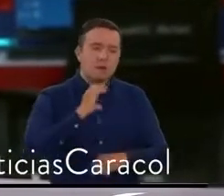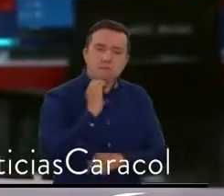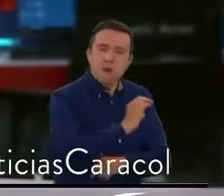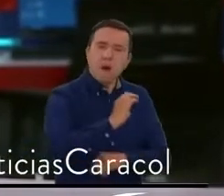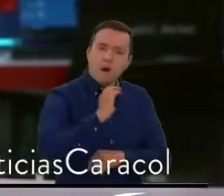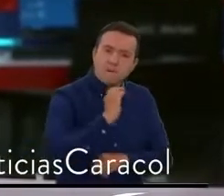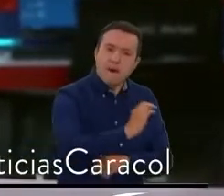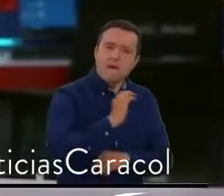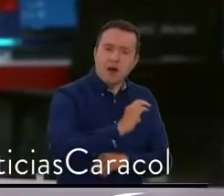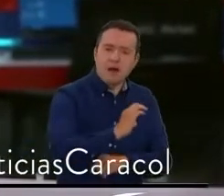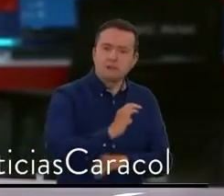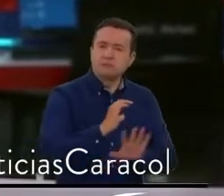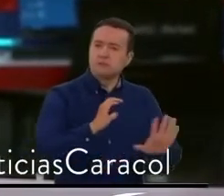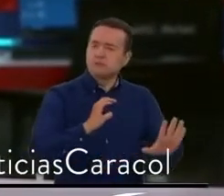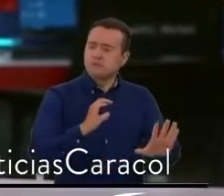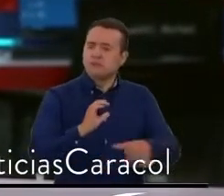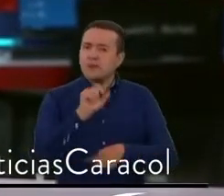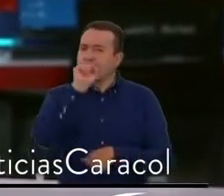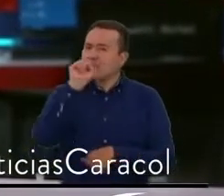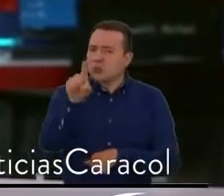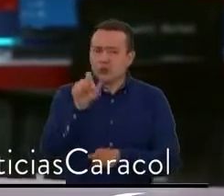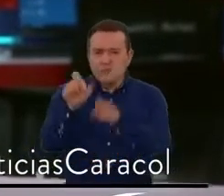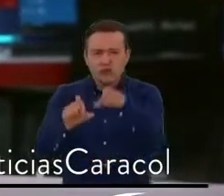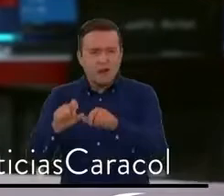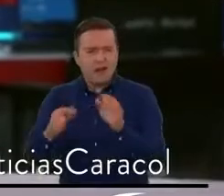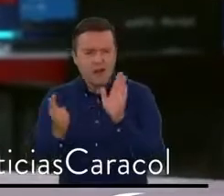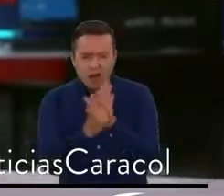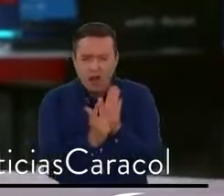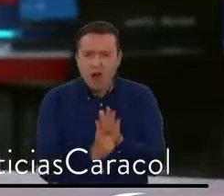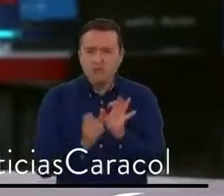sobre la viabilidad de esta petición y esto nos explicó.